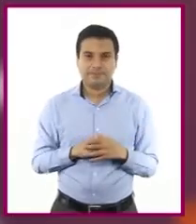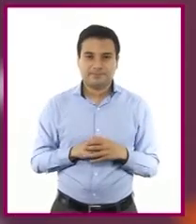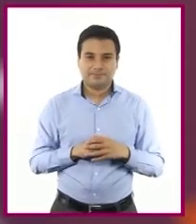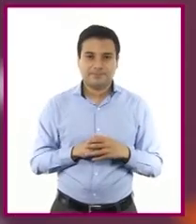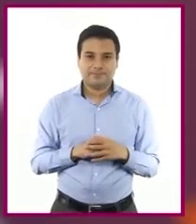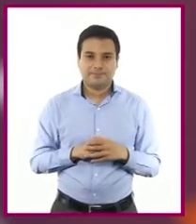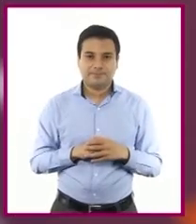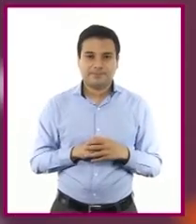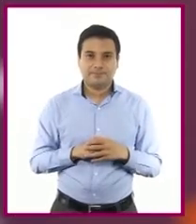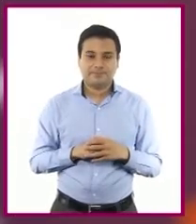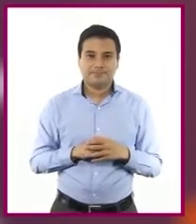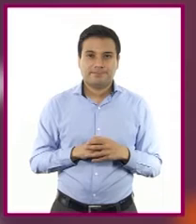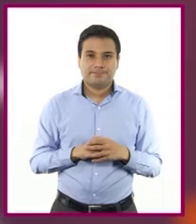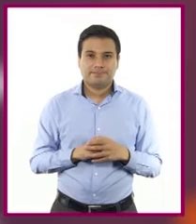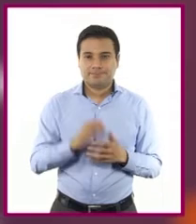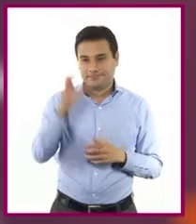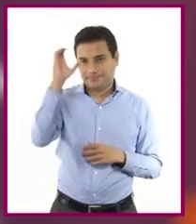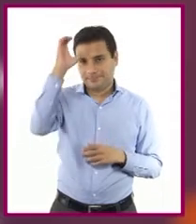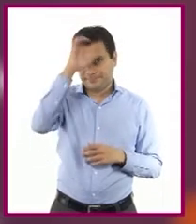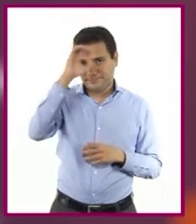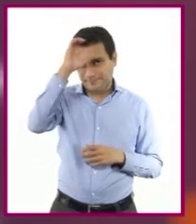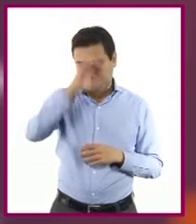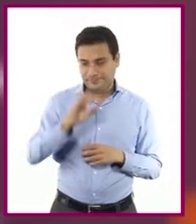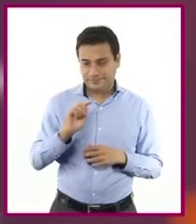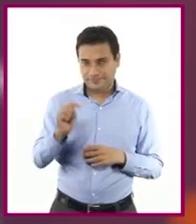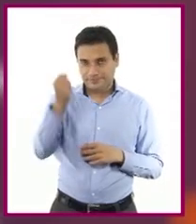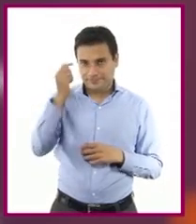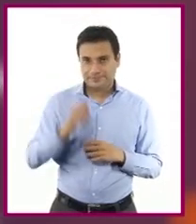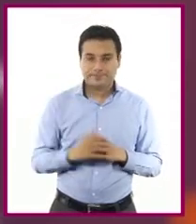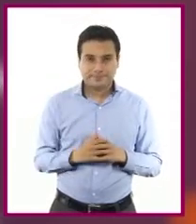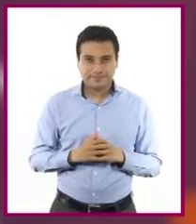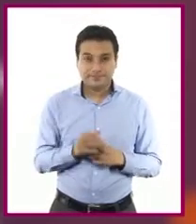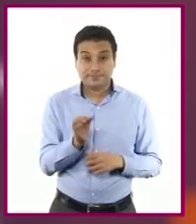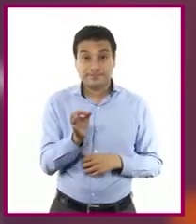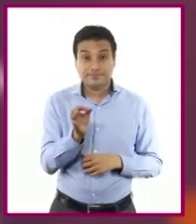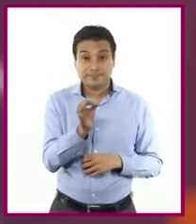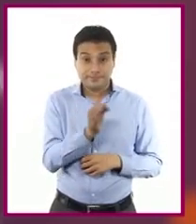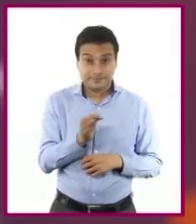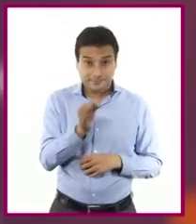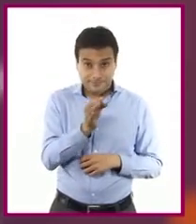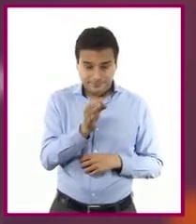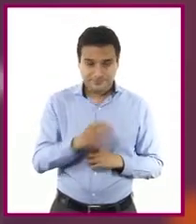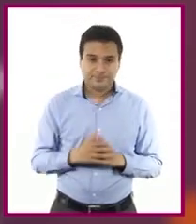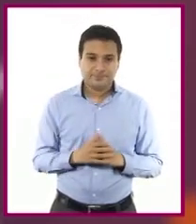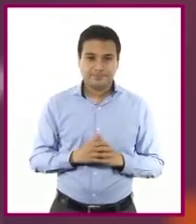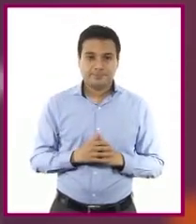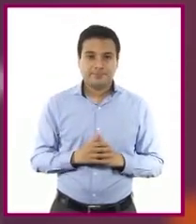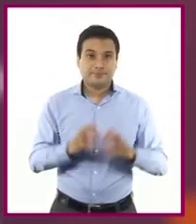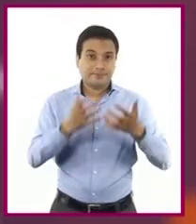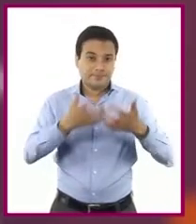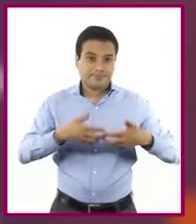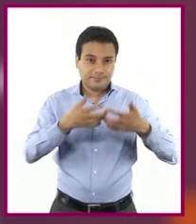Ciencia y tecnología. La célula, unidad estructural, función celular.